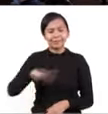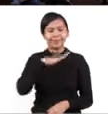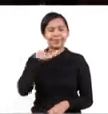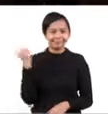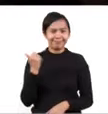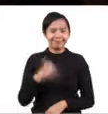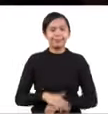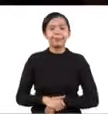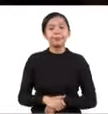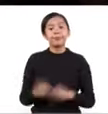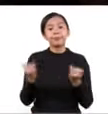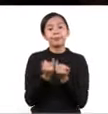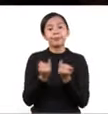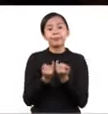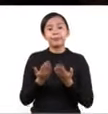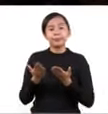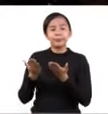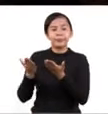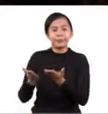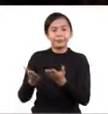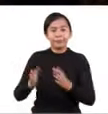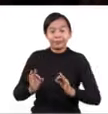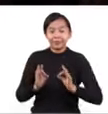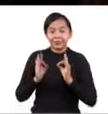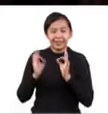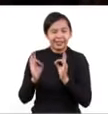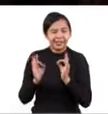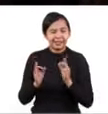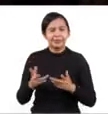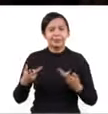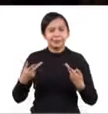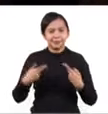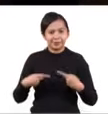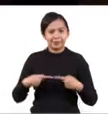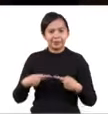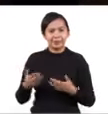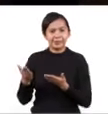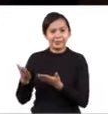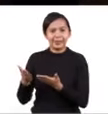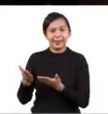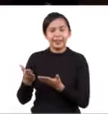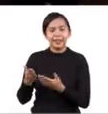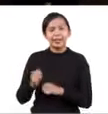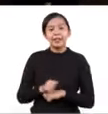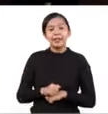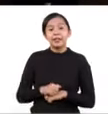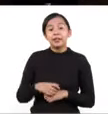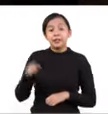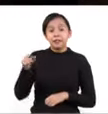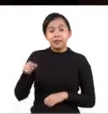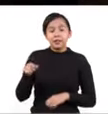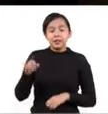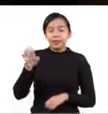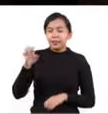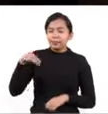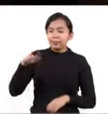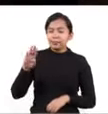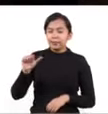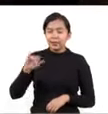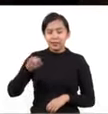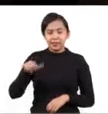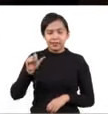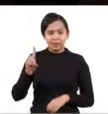Saludamos al excelentísimo señor Wolfgang Hermann Tolt, embajador de la República Federal de Alemania